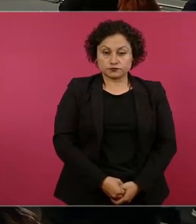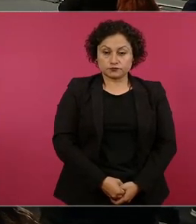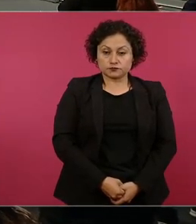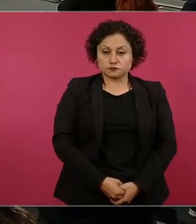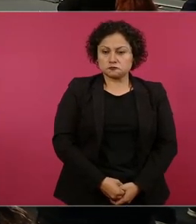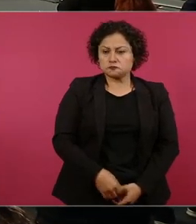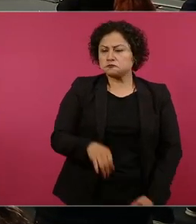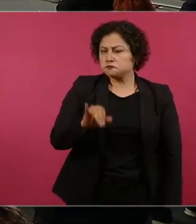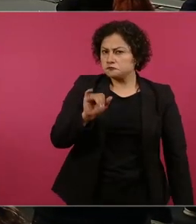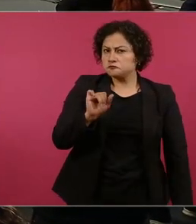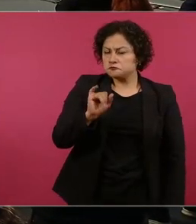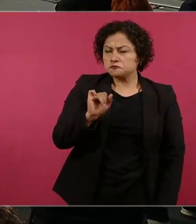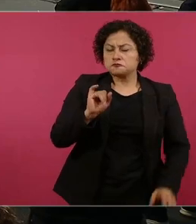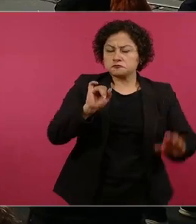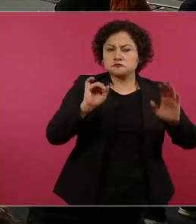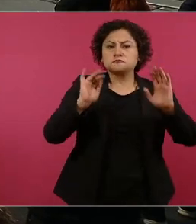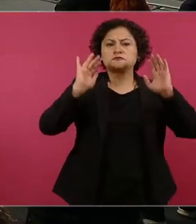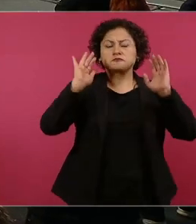quede